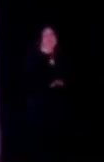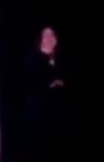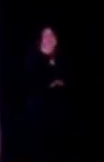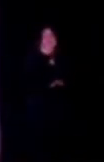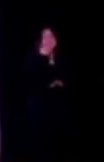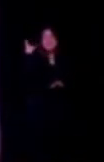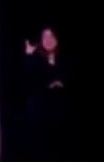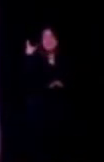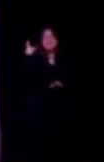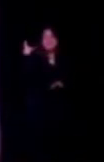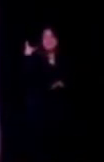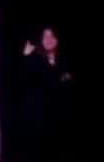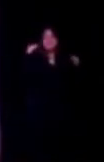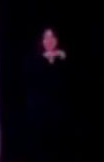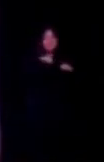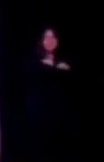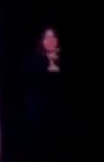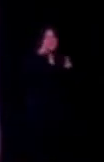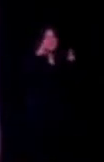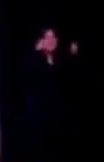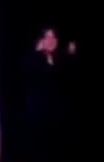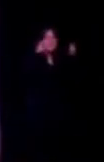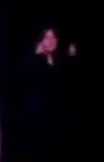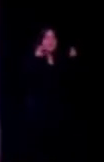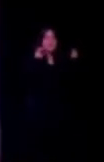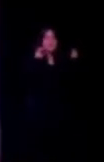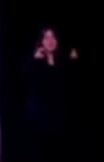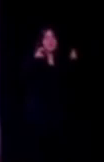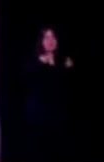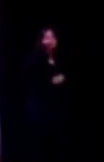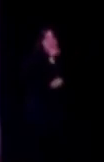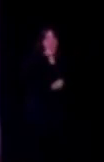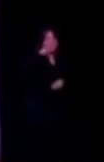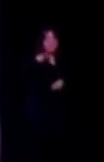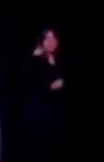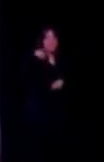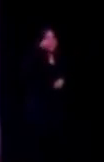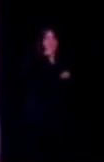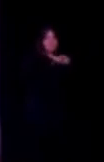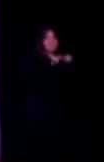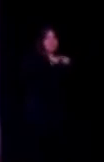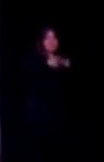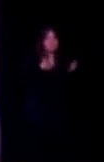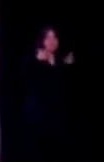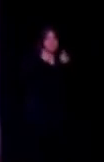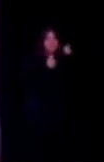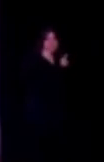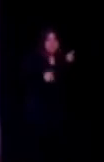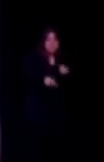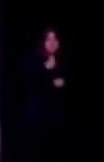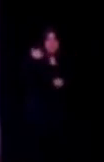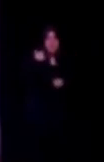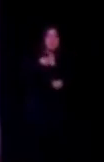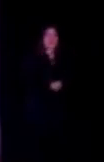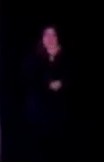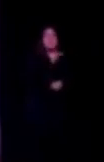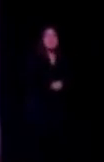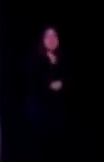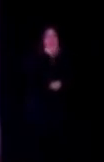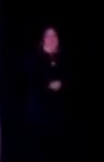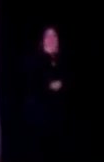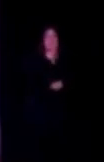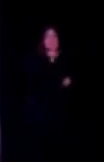por oposición. No me cuadra. Si yo lo que busco es personas íntegras desde la ética, no me